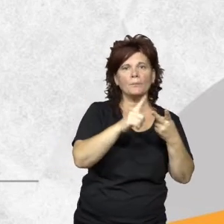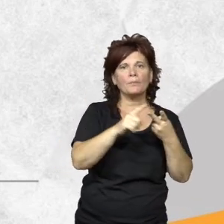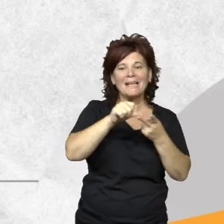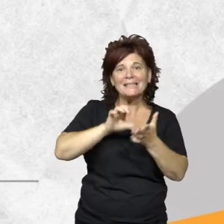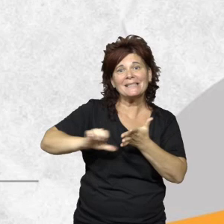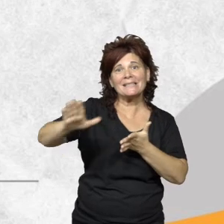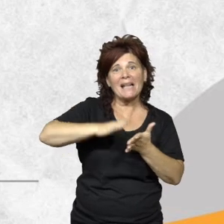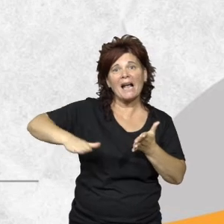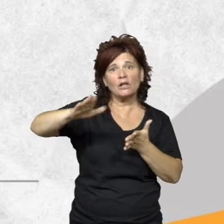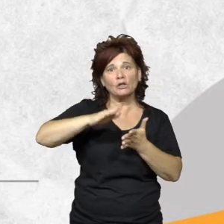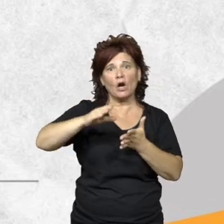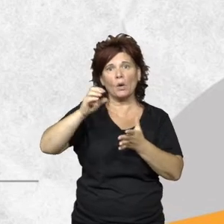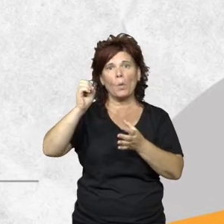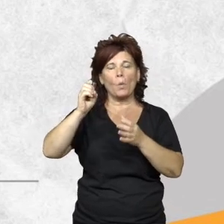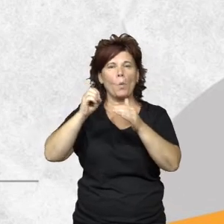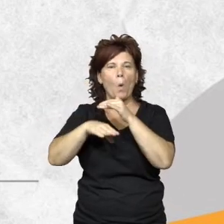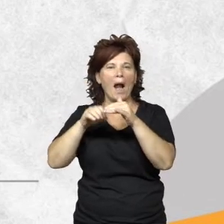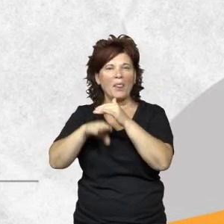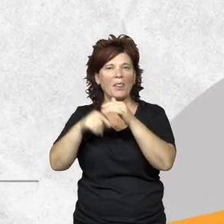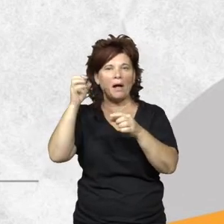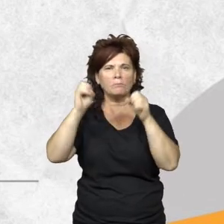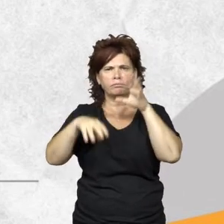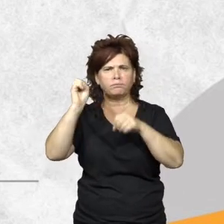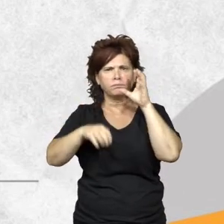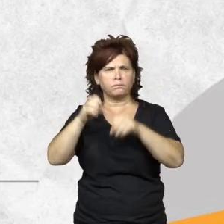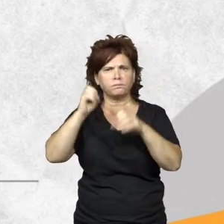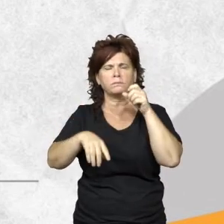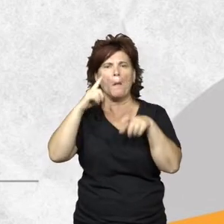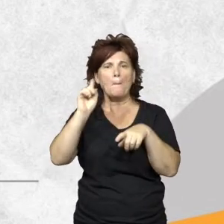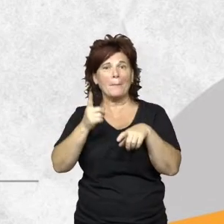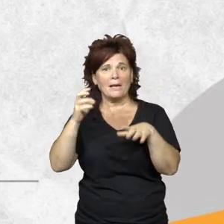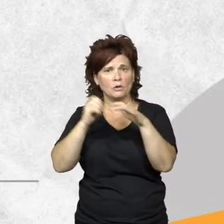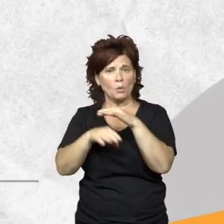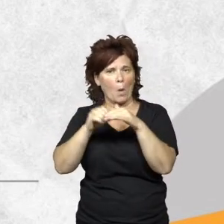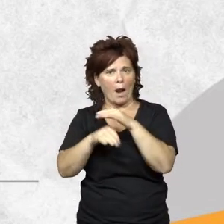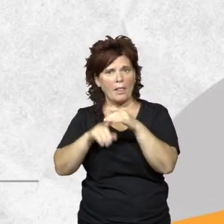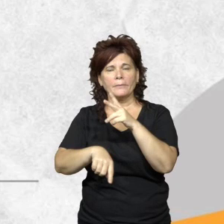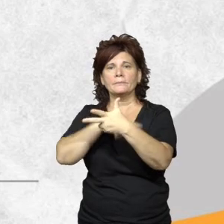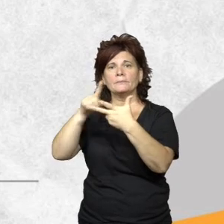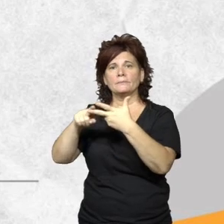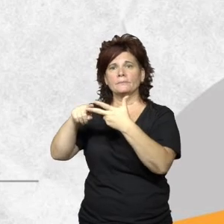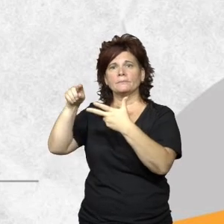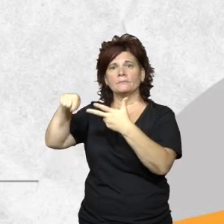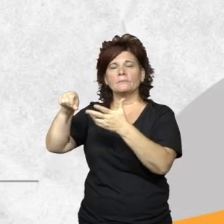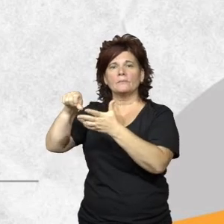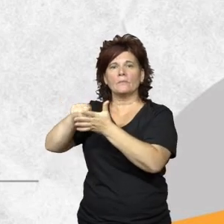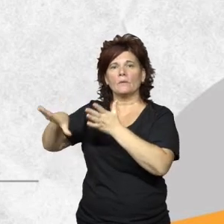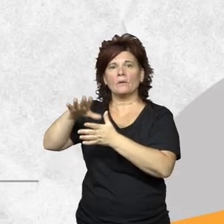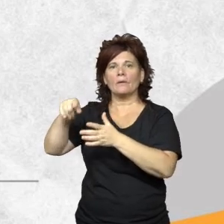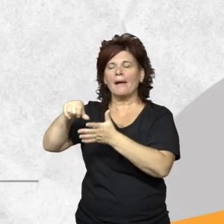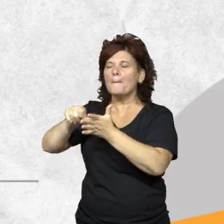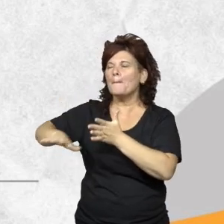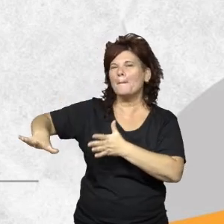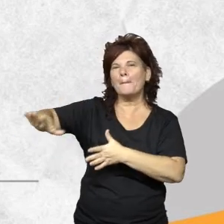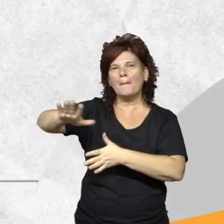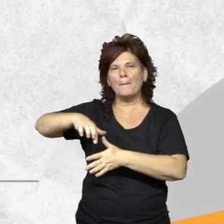de acopio de residuos peligrosos, el sector de acopio de residuos industriales y los patios. Los